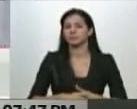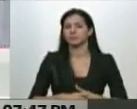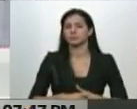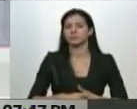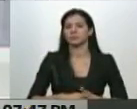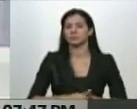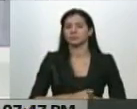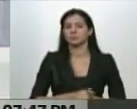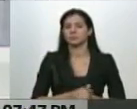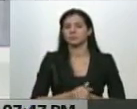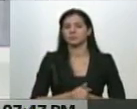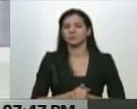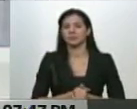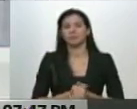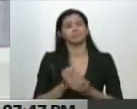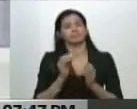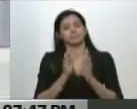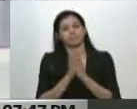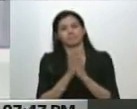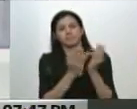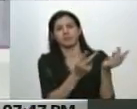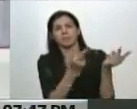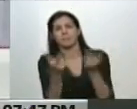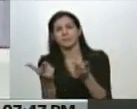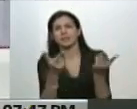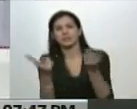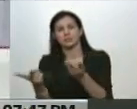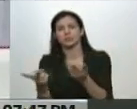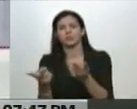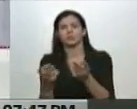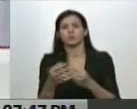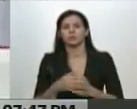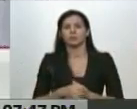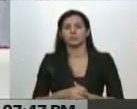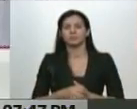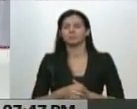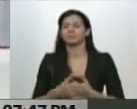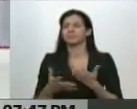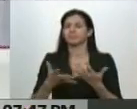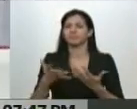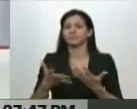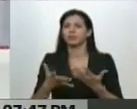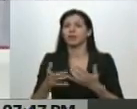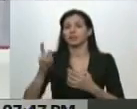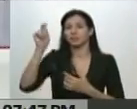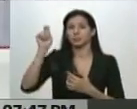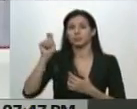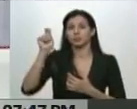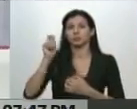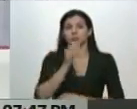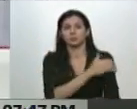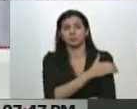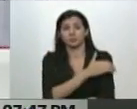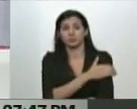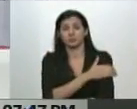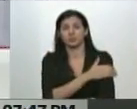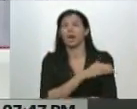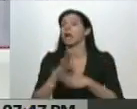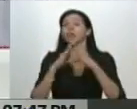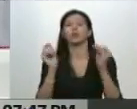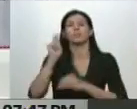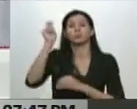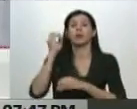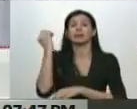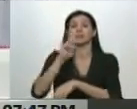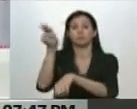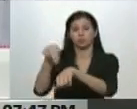precisamente la invitación a, en este caso, a los diputados de la Asamblea Nacional y por supuesto también a